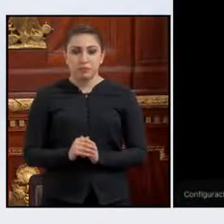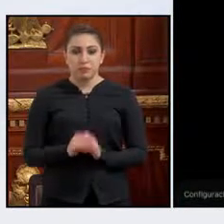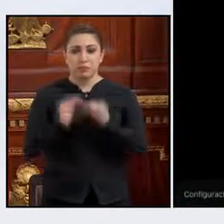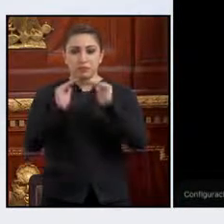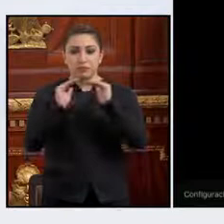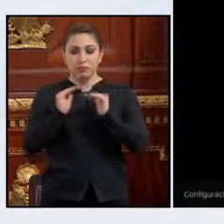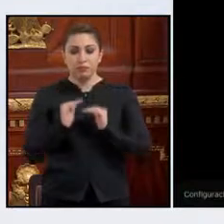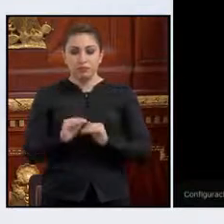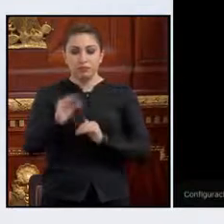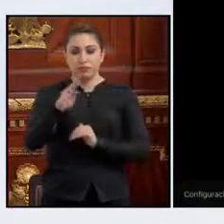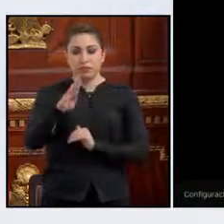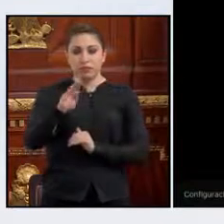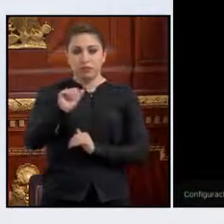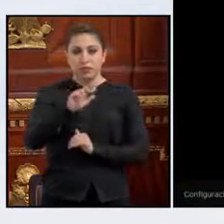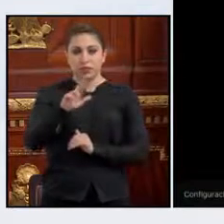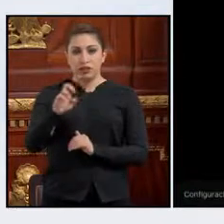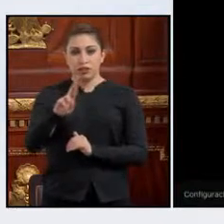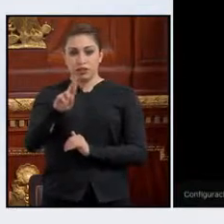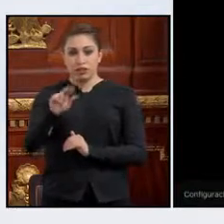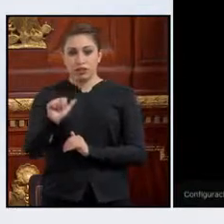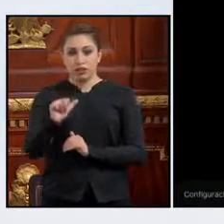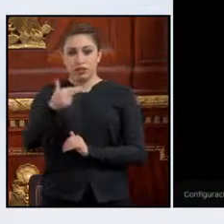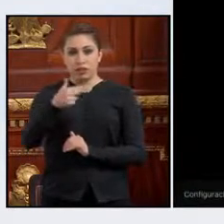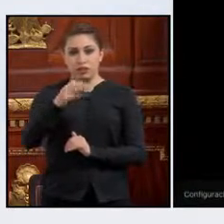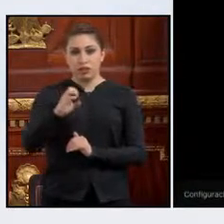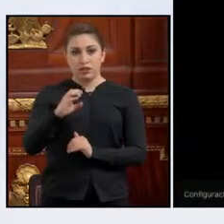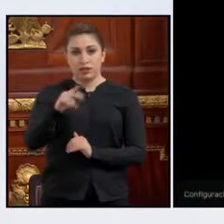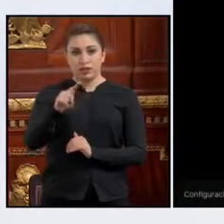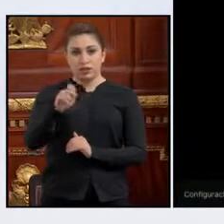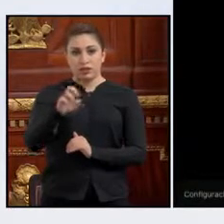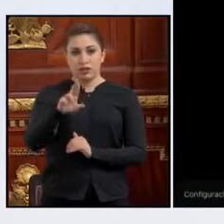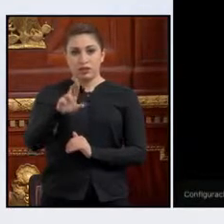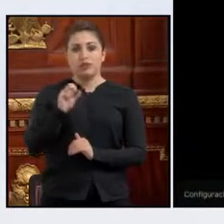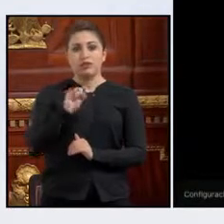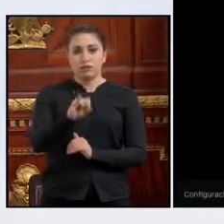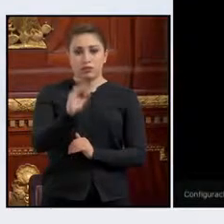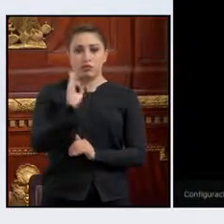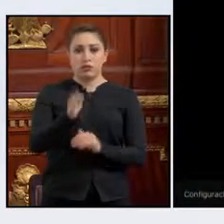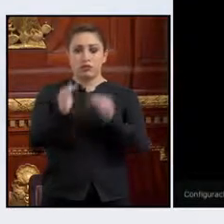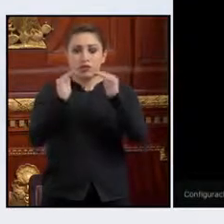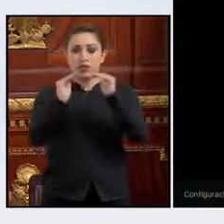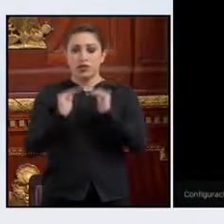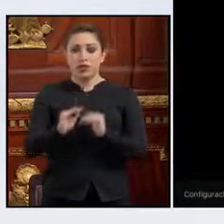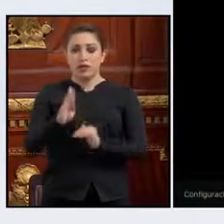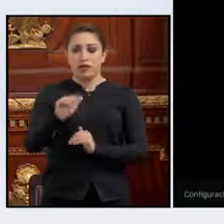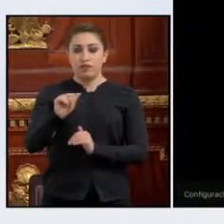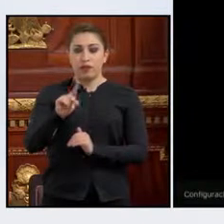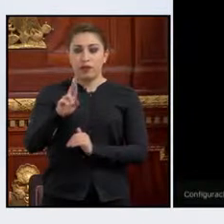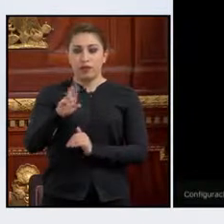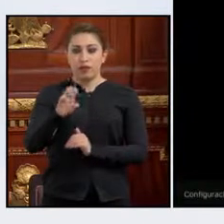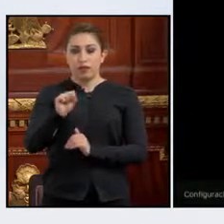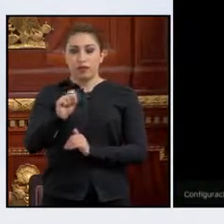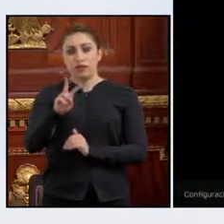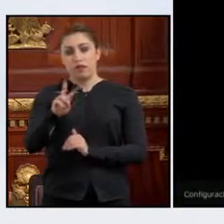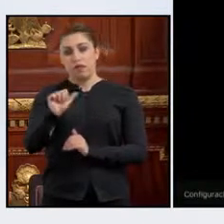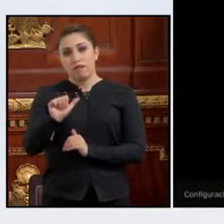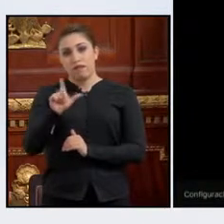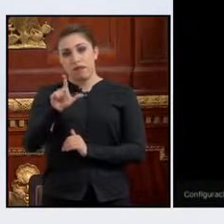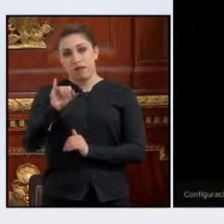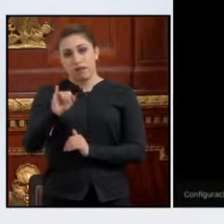Barrera Marmolejo, Héctor. Barrera Marmolejo, a favor. Batres Guadarrama, Valentina Valia.